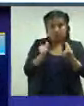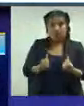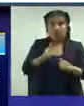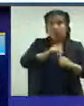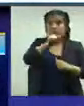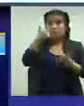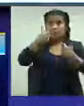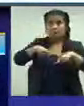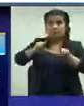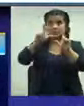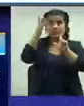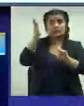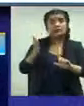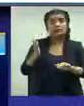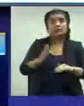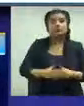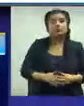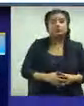Siguiente.